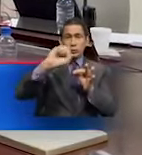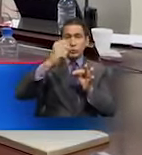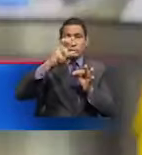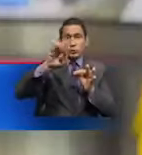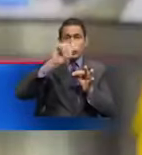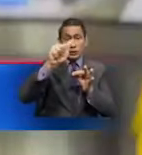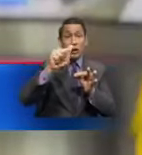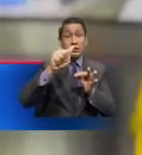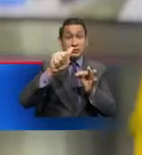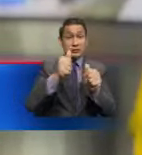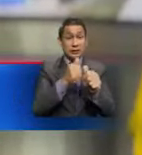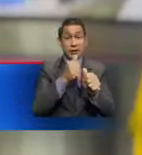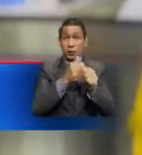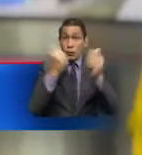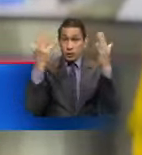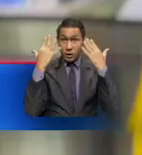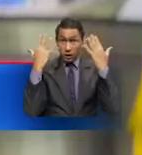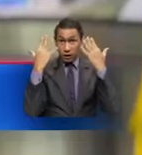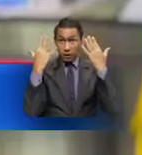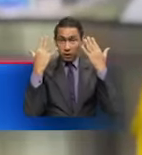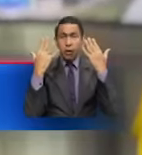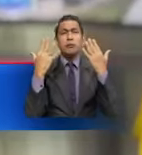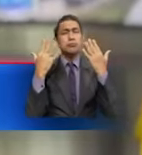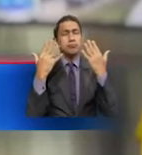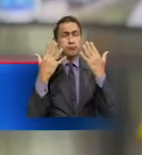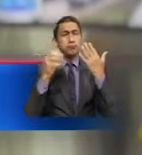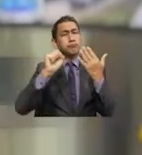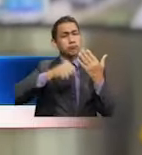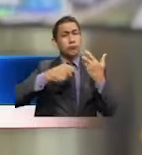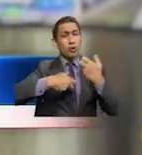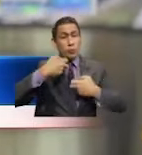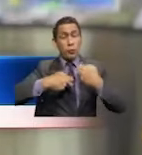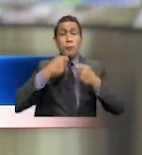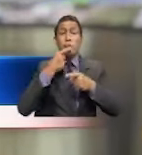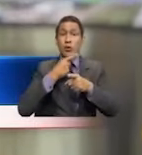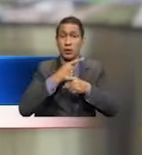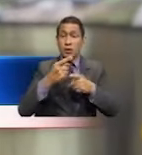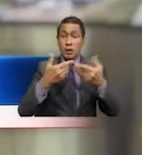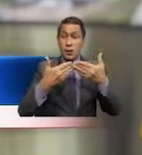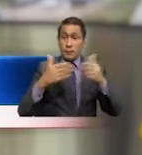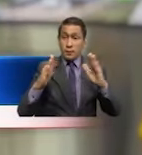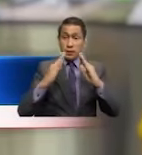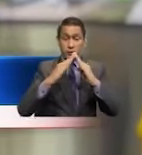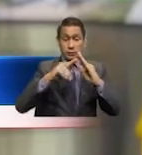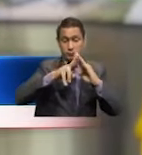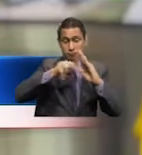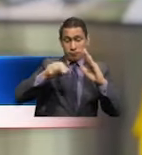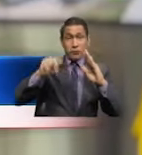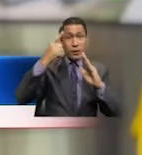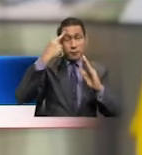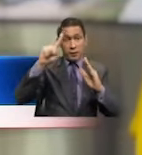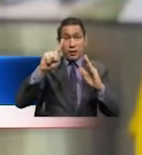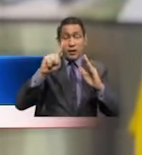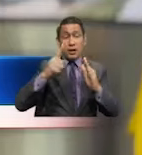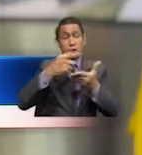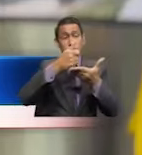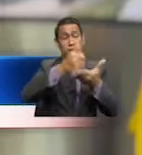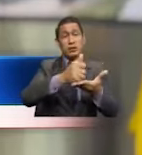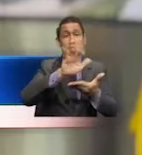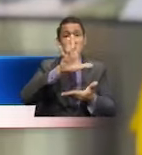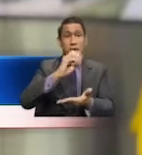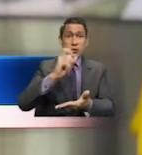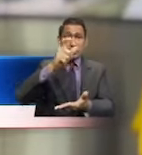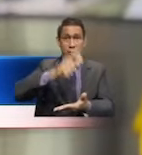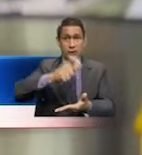evacuación. Tenemos el albergue dentro del CAMI de Pozorja para más o menos 50 personas para que se las pueda decir. Pero como les decía,